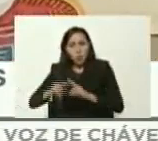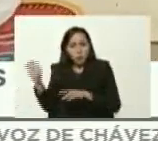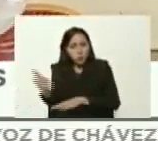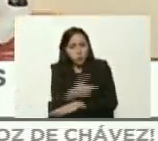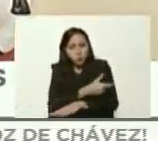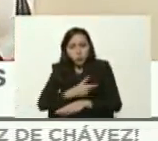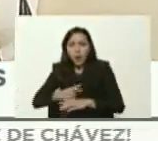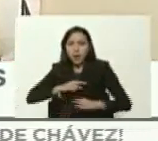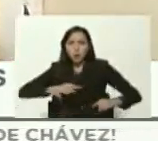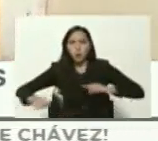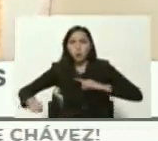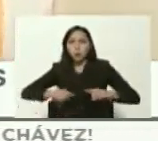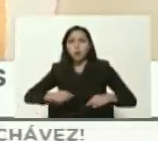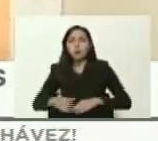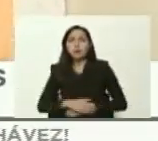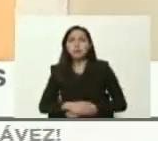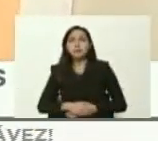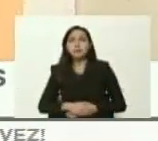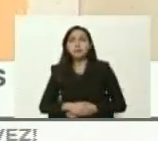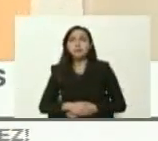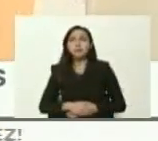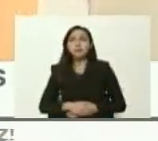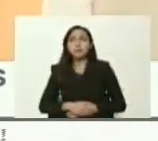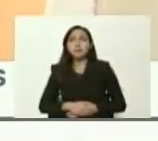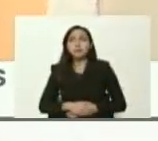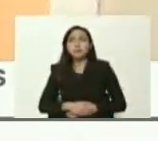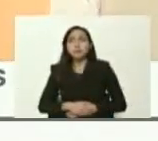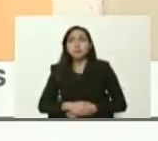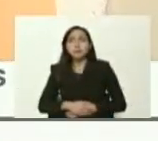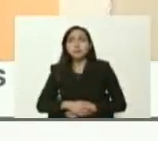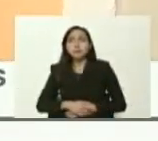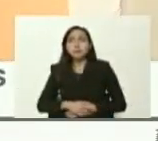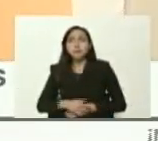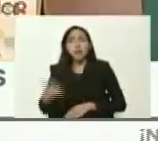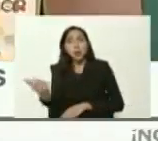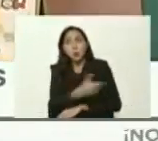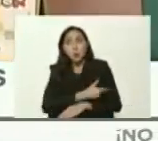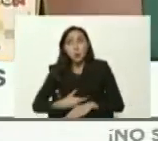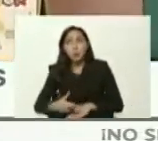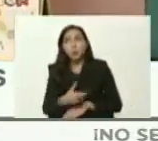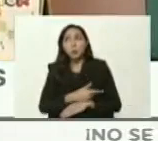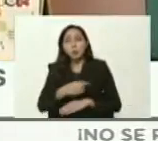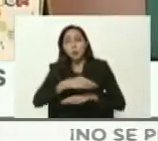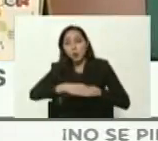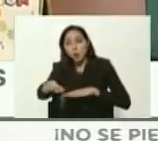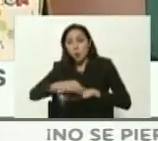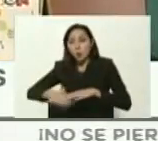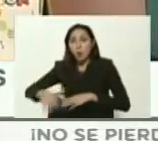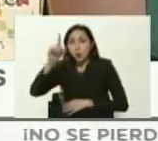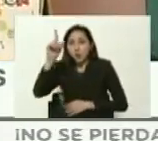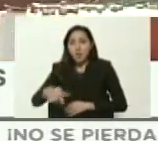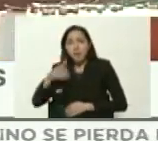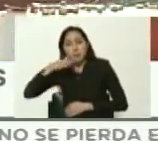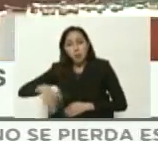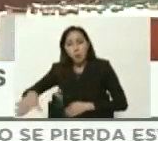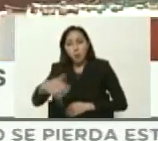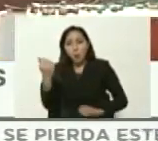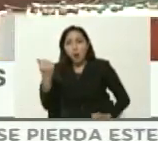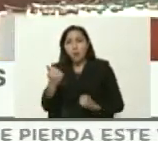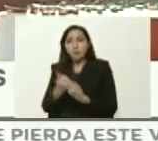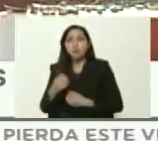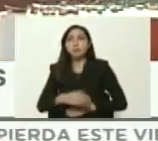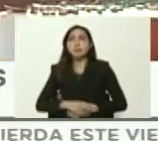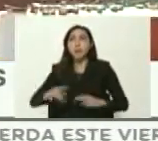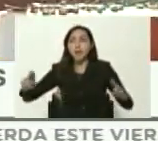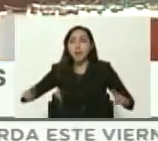de coordinación entre el gobierno nacional, el gobierno regional, el gobierno municipal y el poder popular. En esta base de misión que